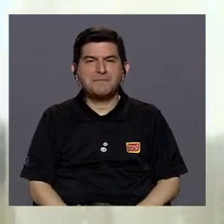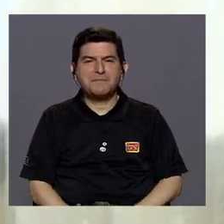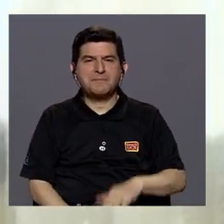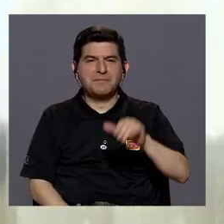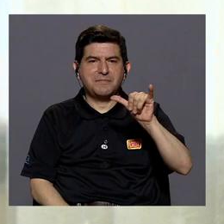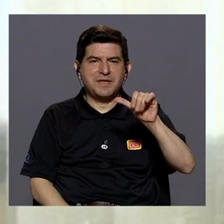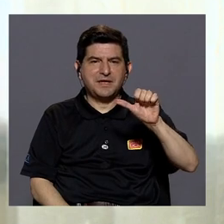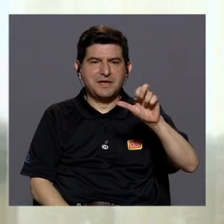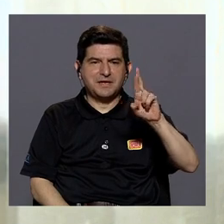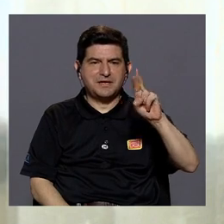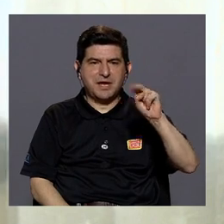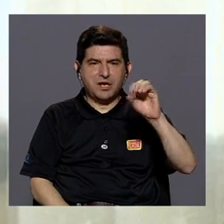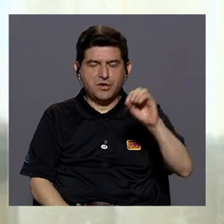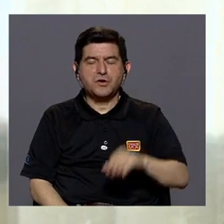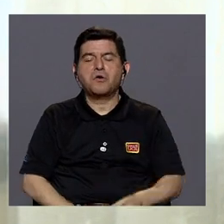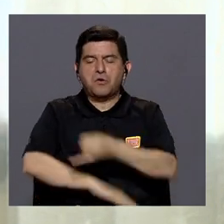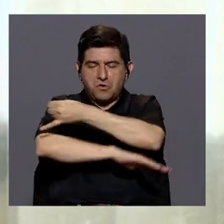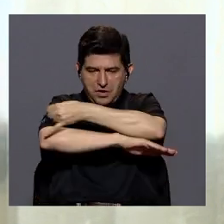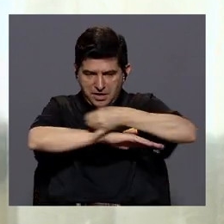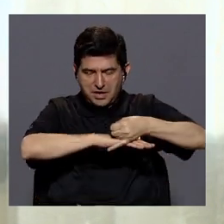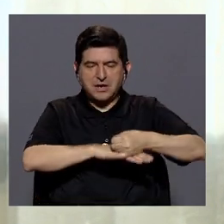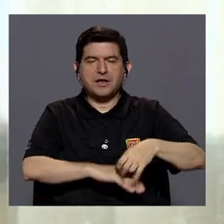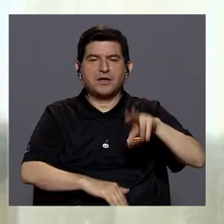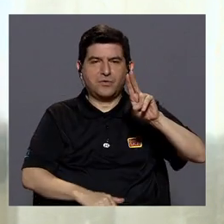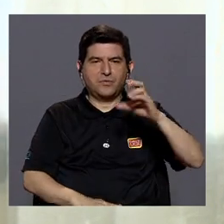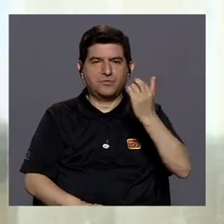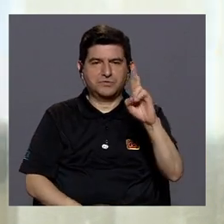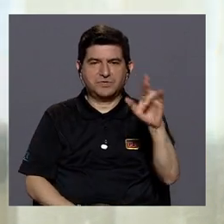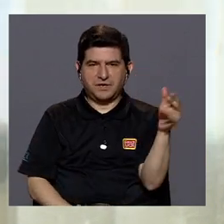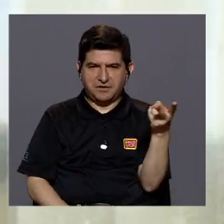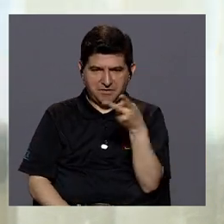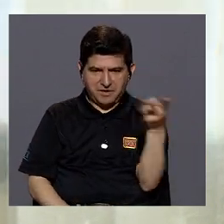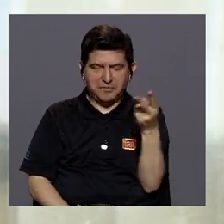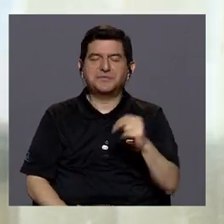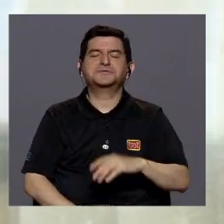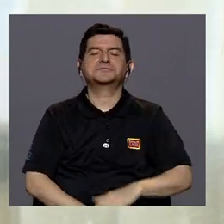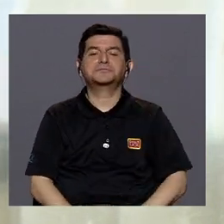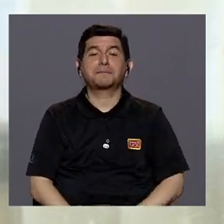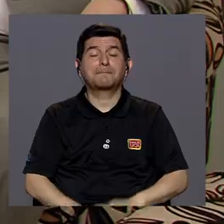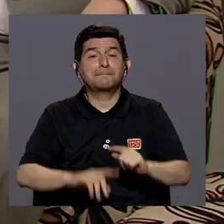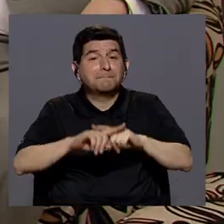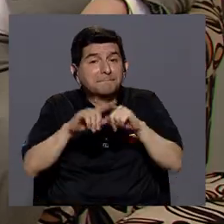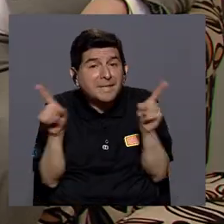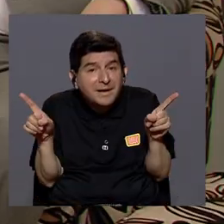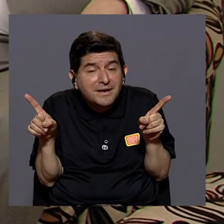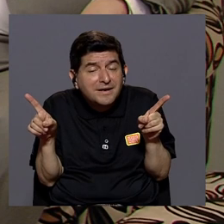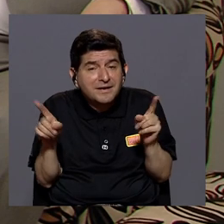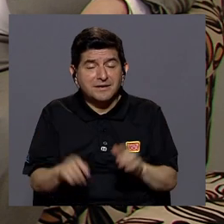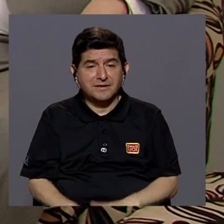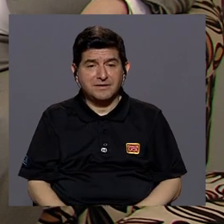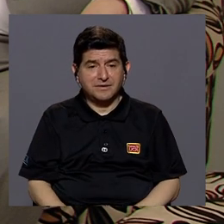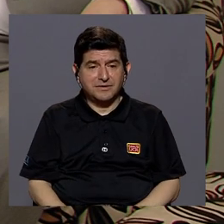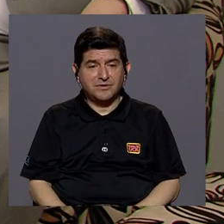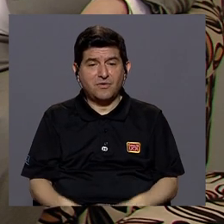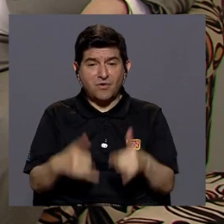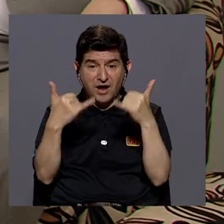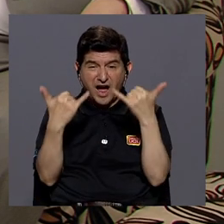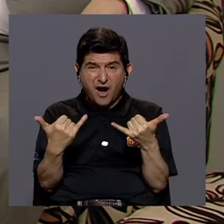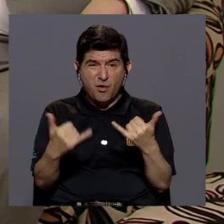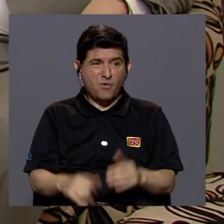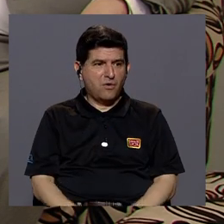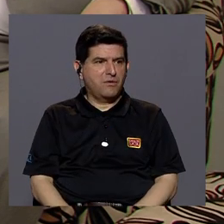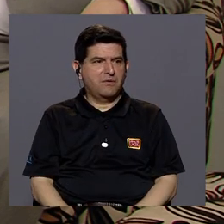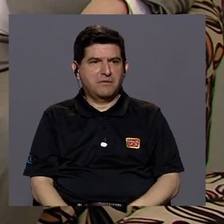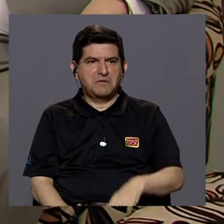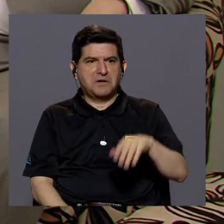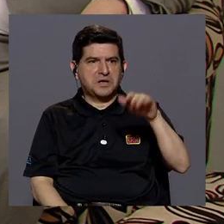de la Universidad de Costa Rica, los dos. Y bueno, pero sí, hay ahora 54 o 53